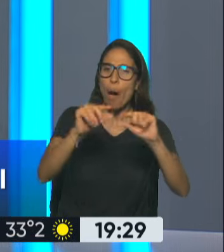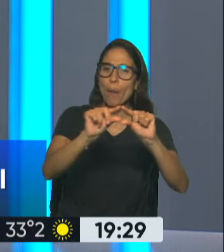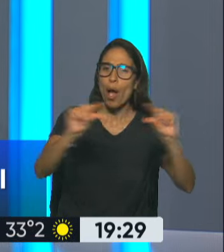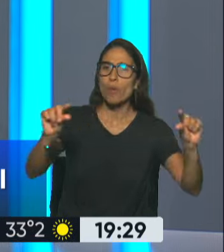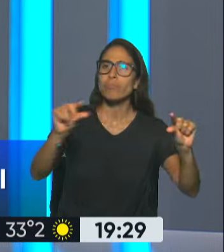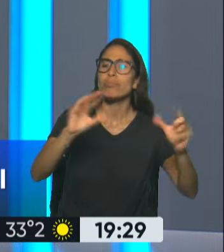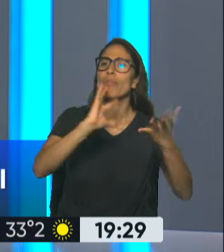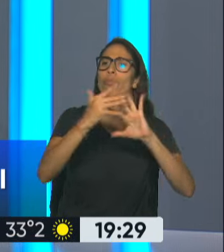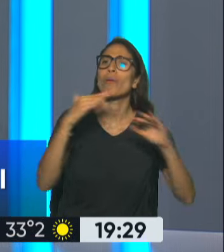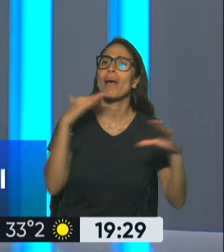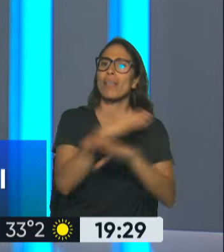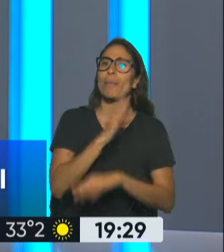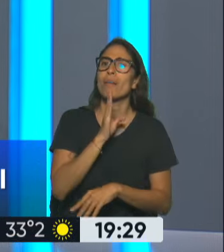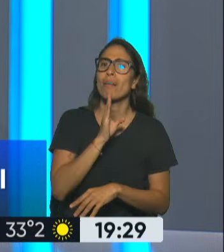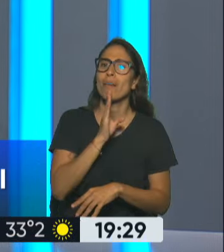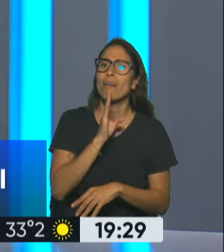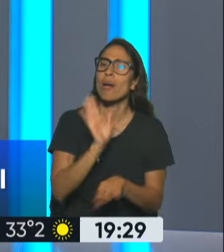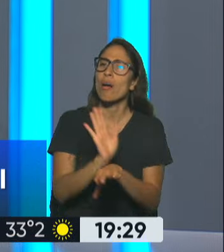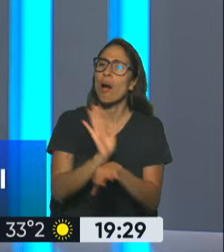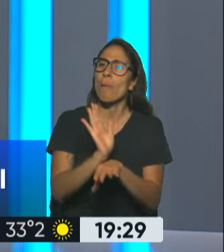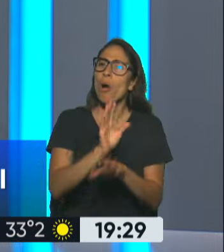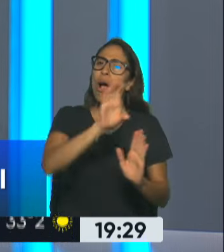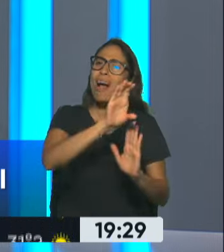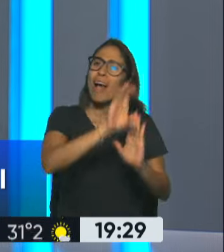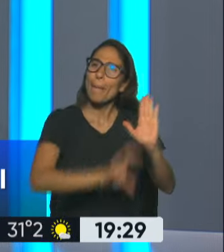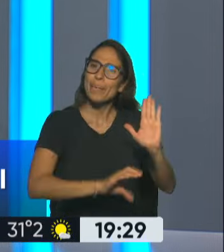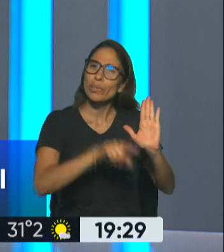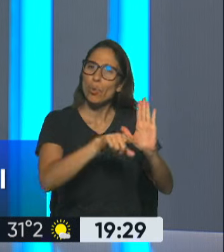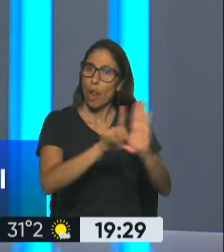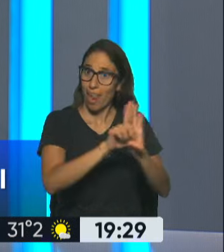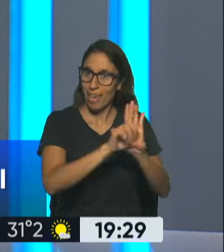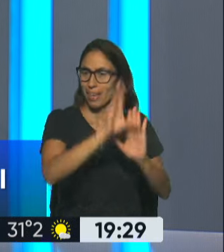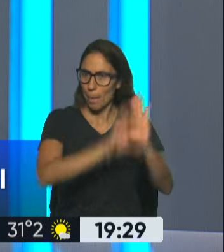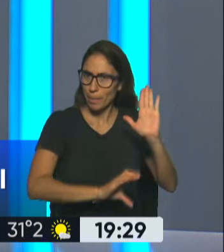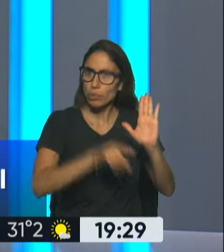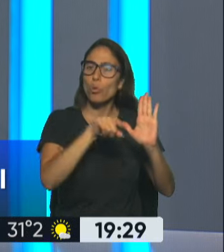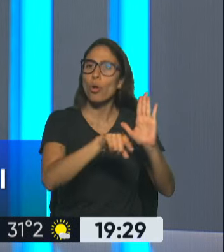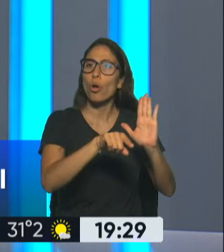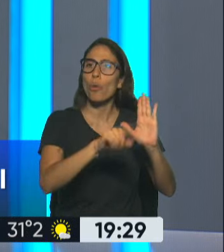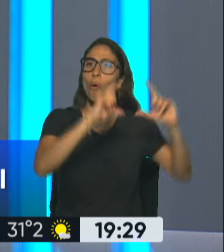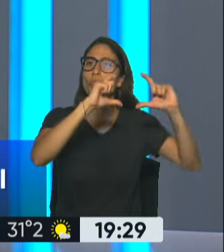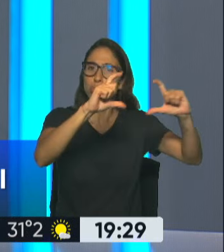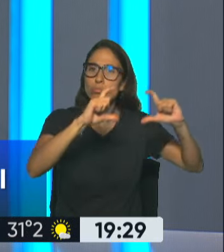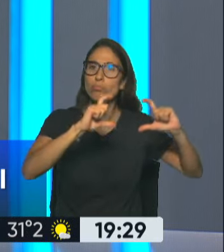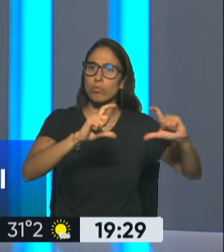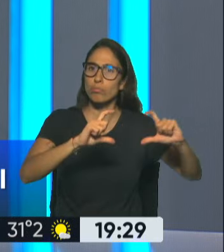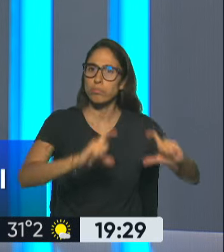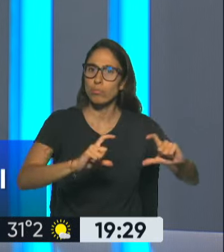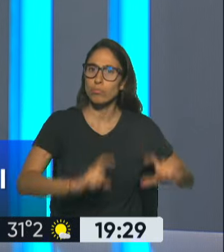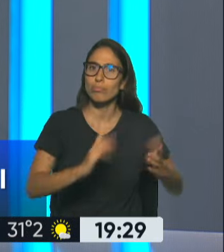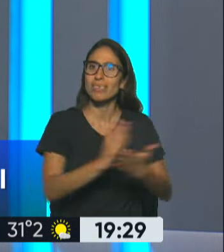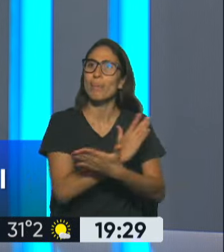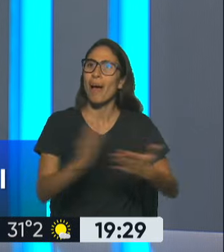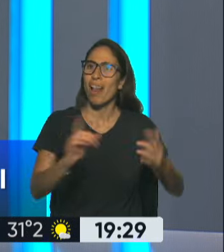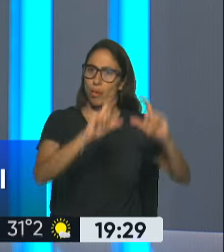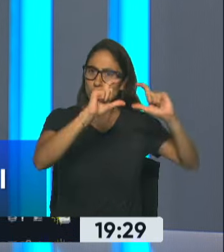vaya en bloques de que los capítulos se manden de manera separada para En todo caso hacerlo de una manera más progresiva eh todo lo vinculado al